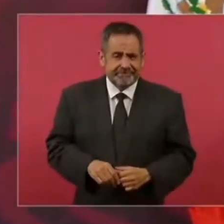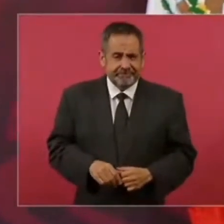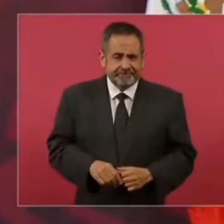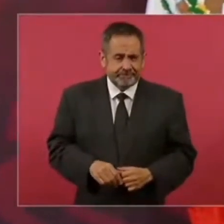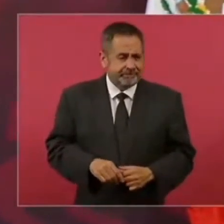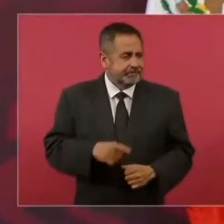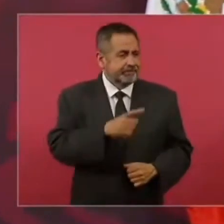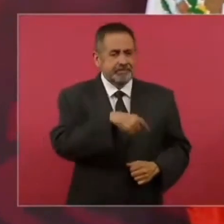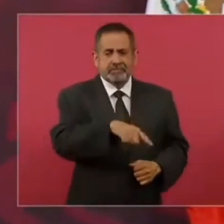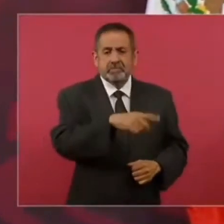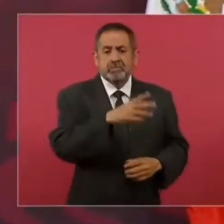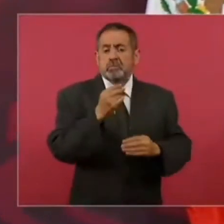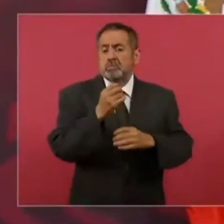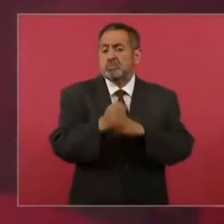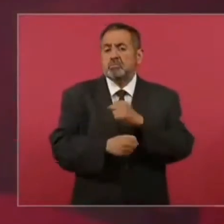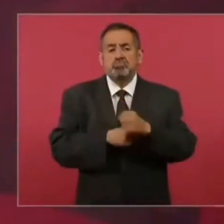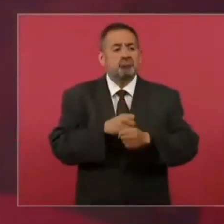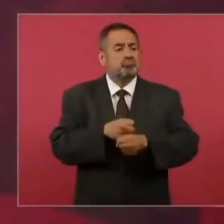reprimieron,